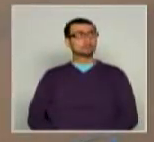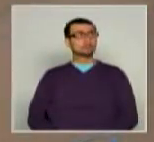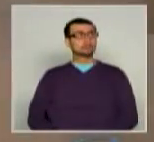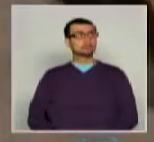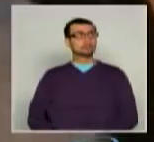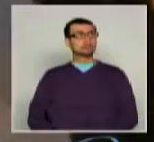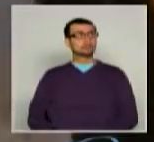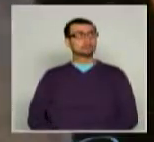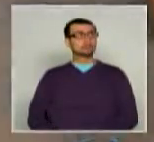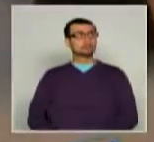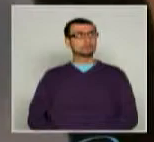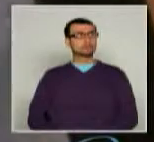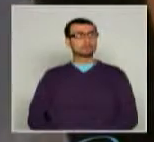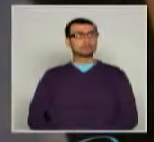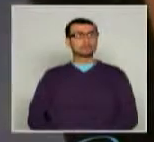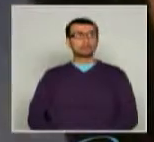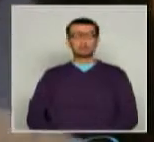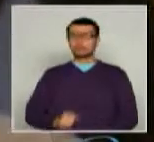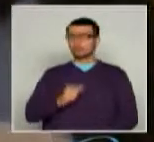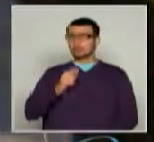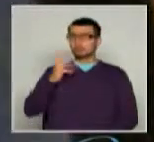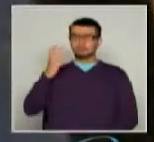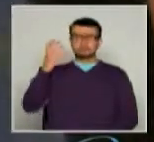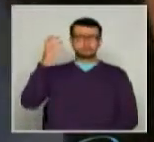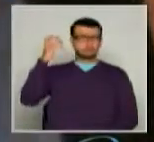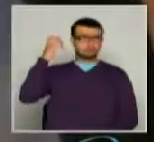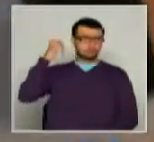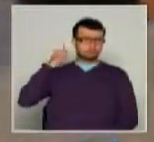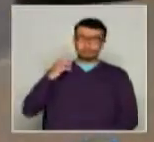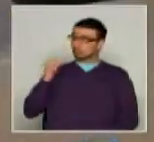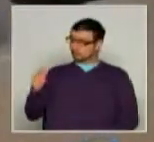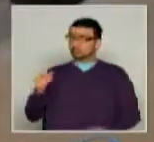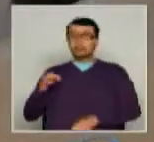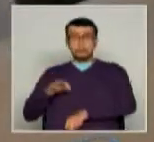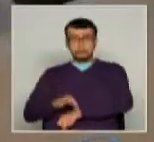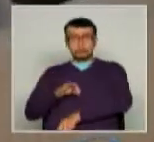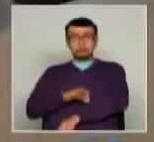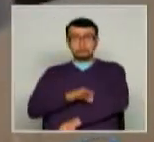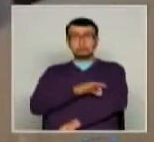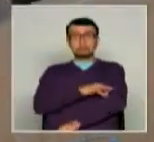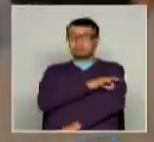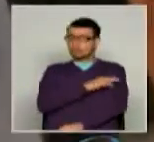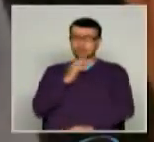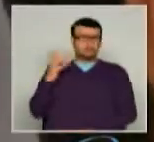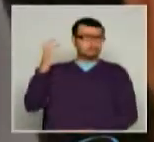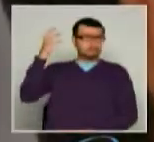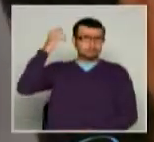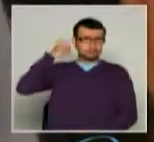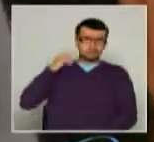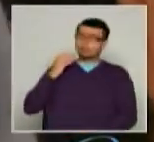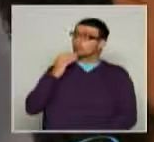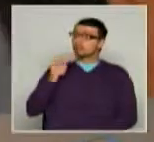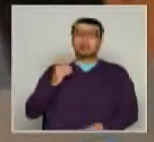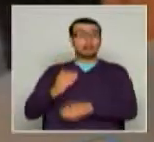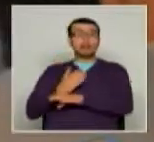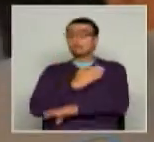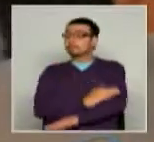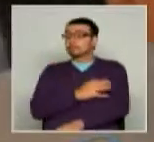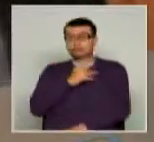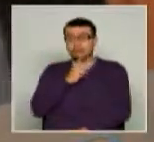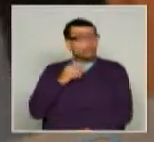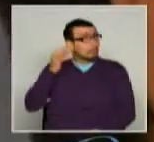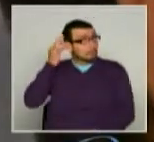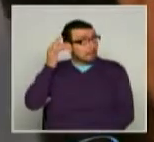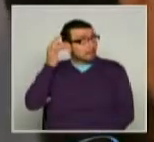Es tan antiguo el procedimiento de la acupuntura que cuando inició no existía el metal y